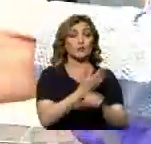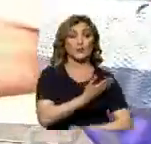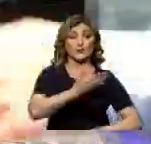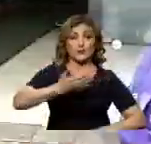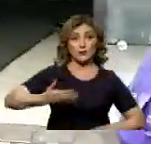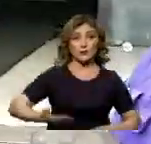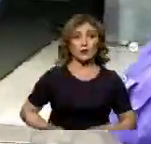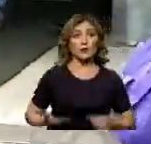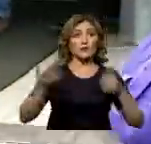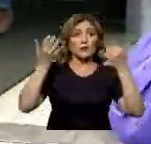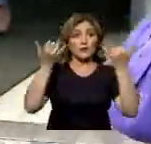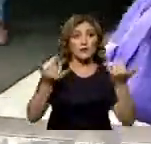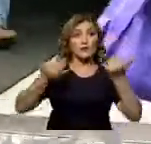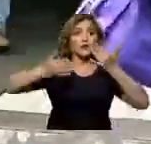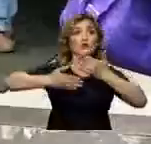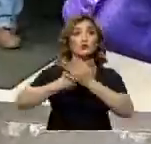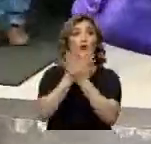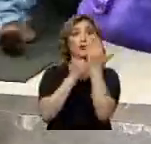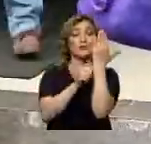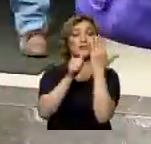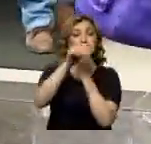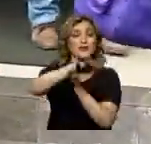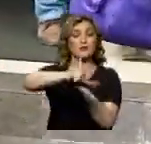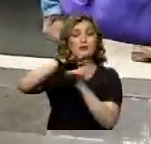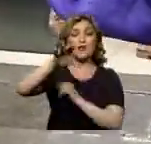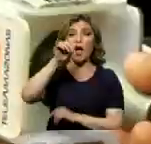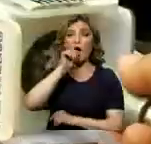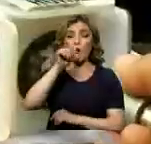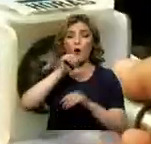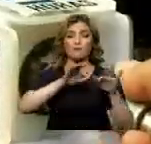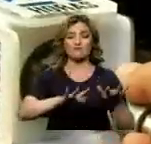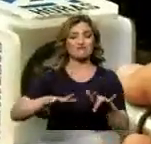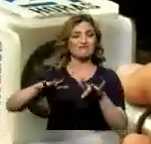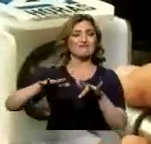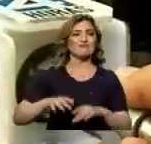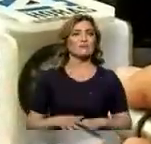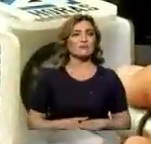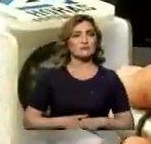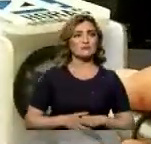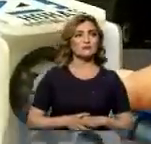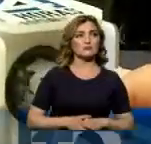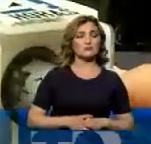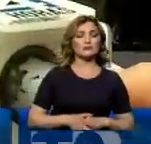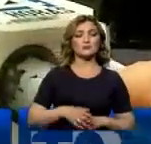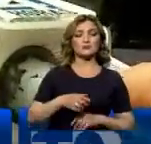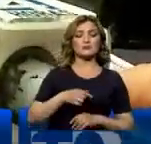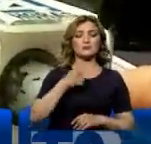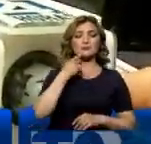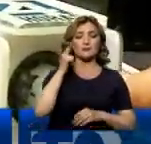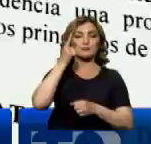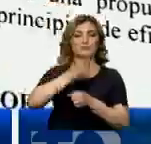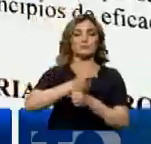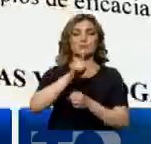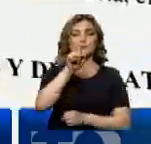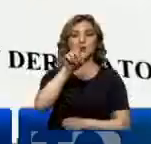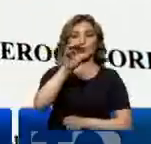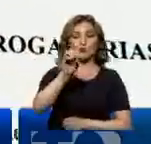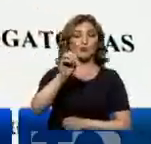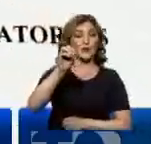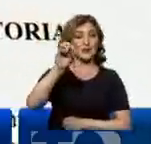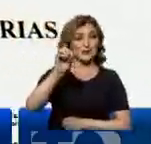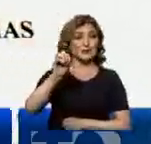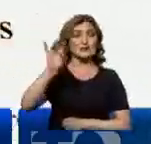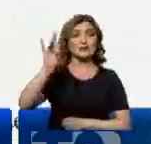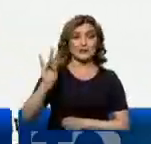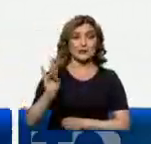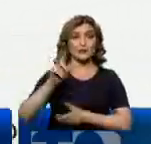presidencial y ahora es el nuevo ministro del ambiente y agua. Conforme lo establece el decreto 1007, firmado por